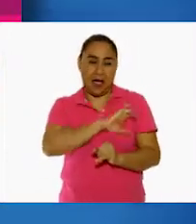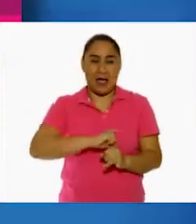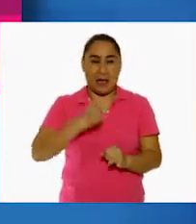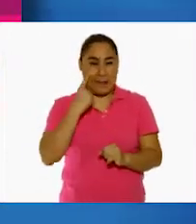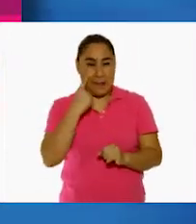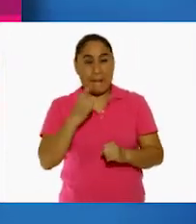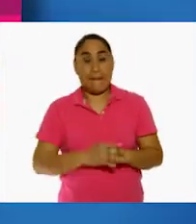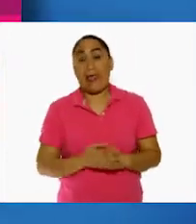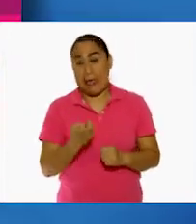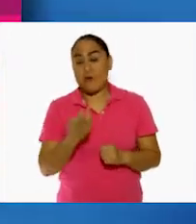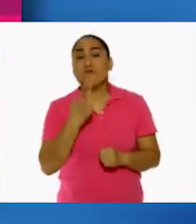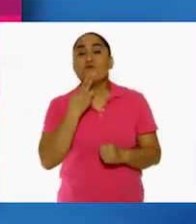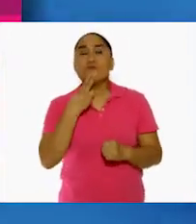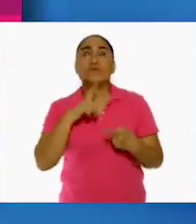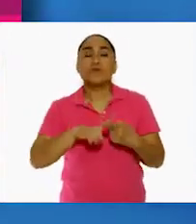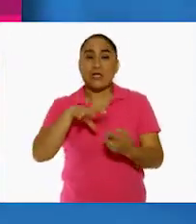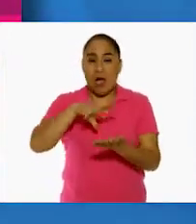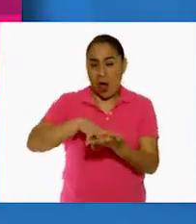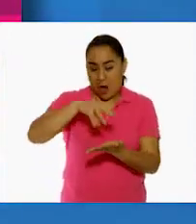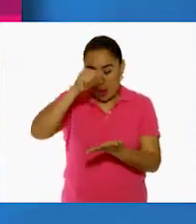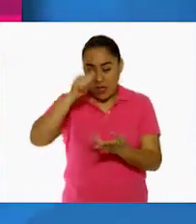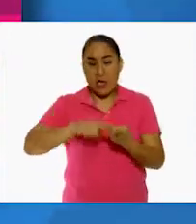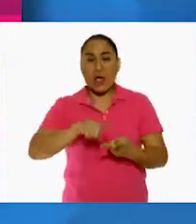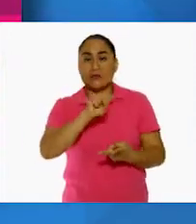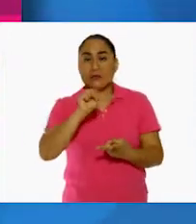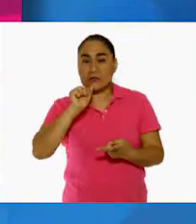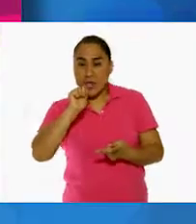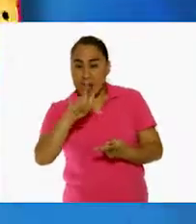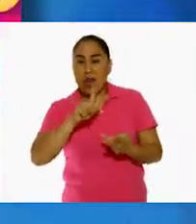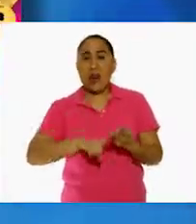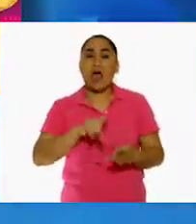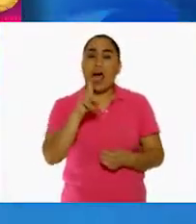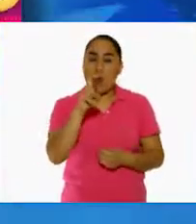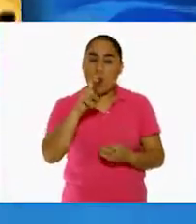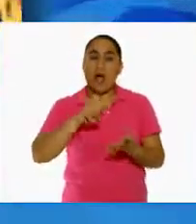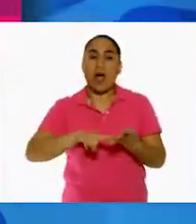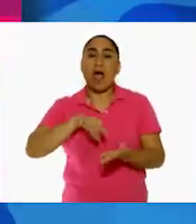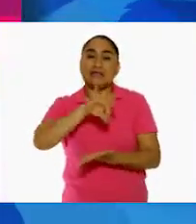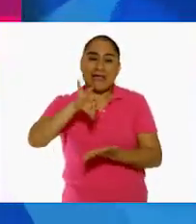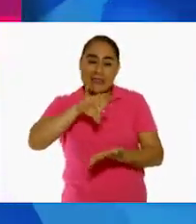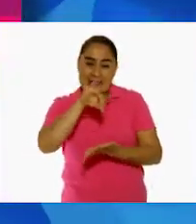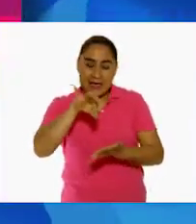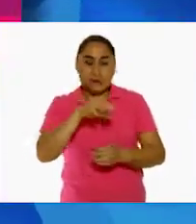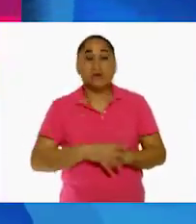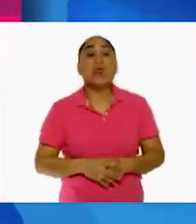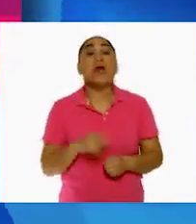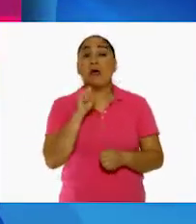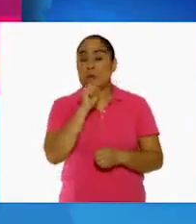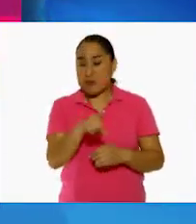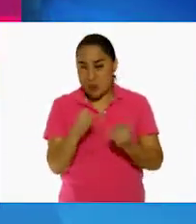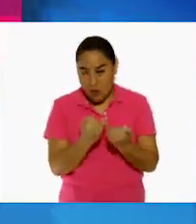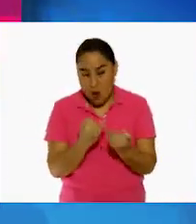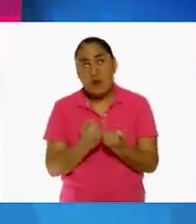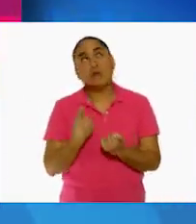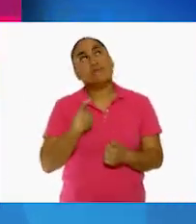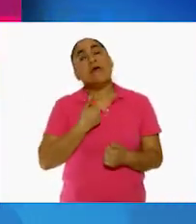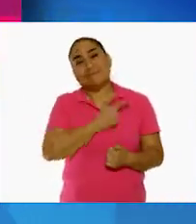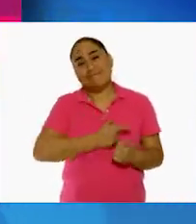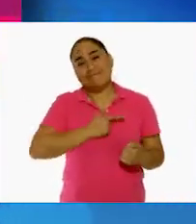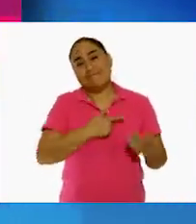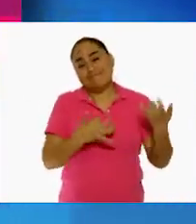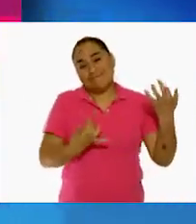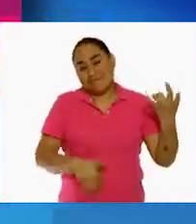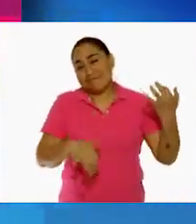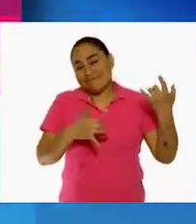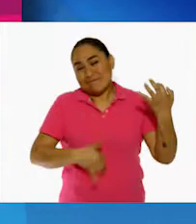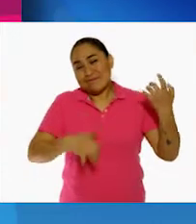en la que utilicé harina, sal, agua y aceite. También me gusta tocar la guitarra, pero